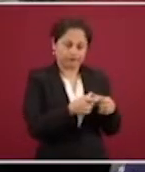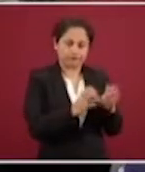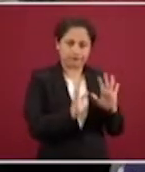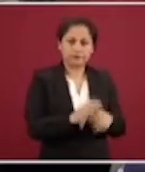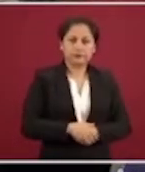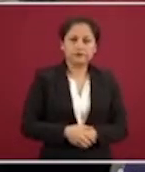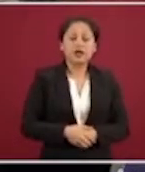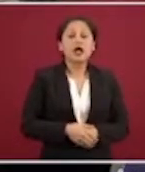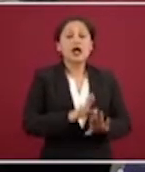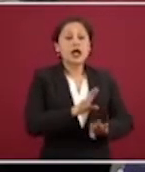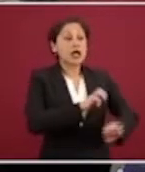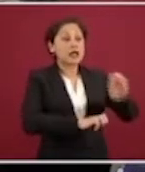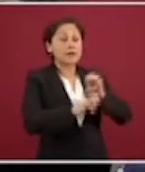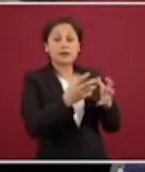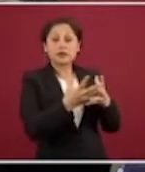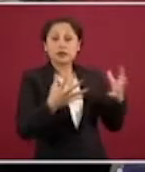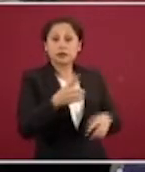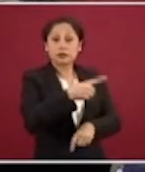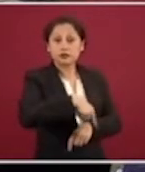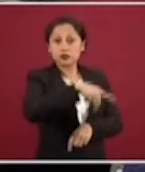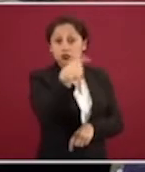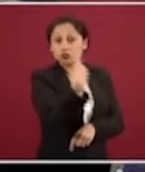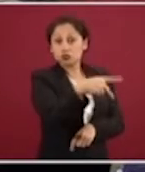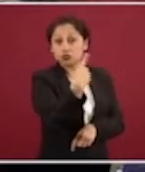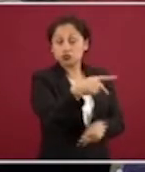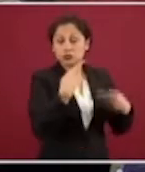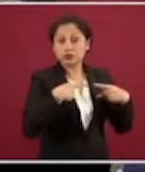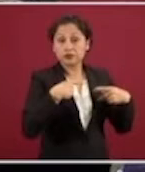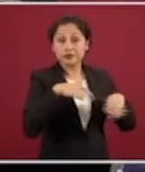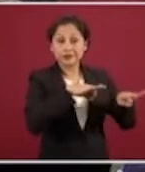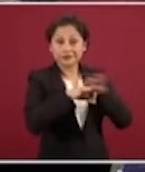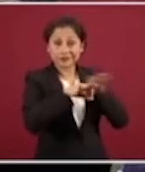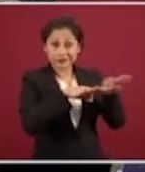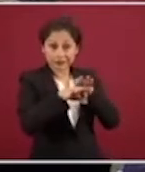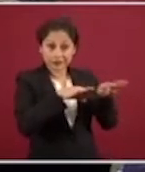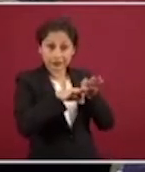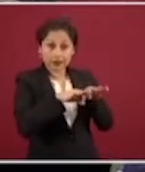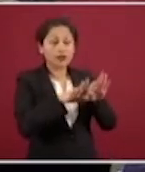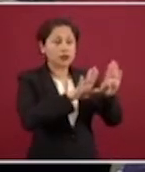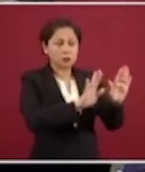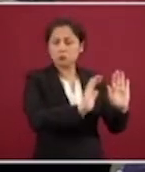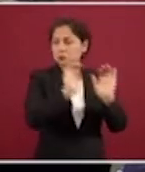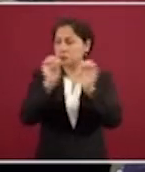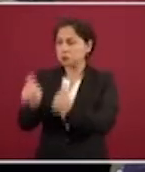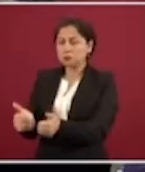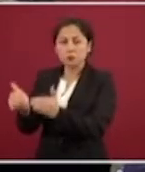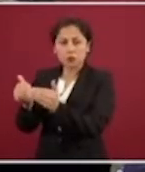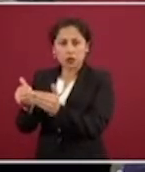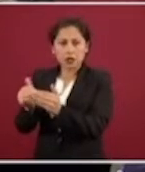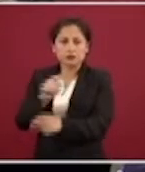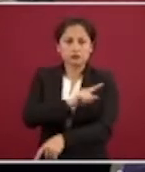retirarse y les mantienen su sueldo y sus prestaciones. Sin